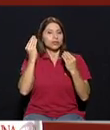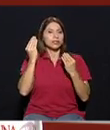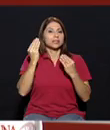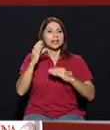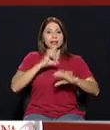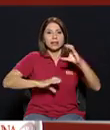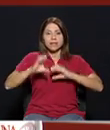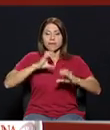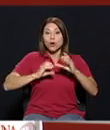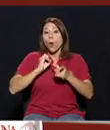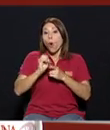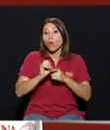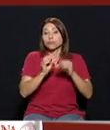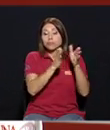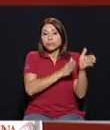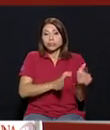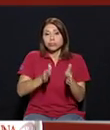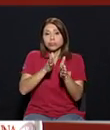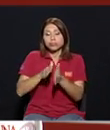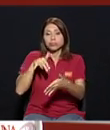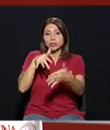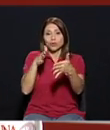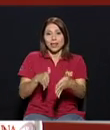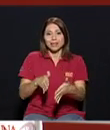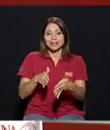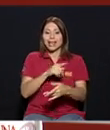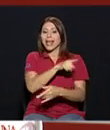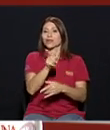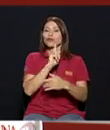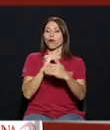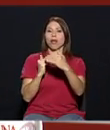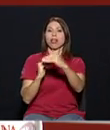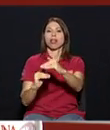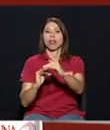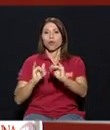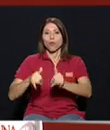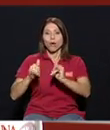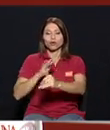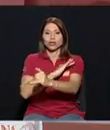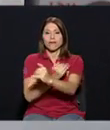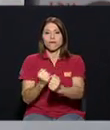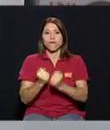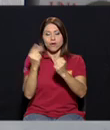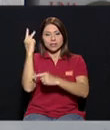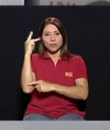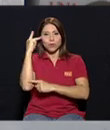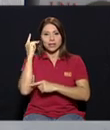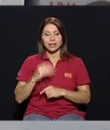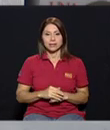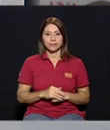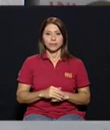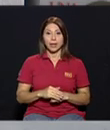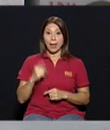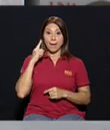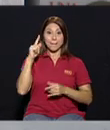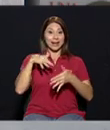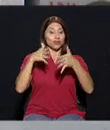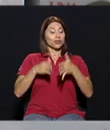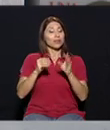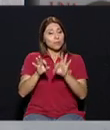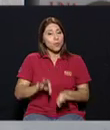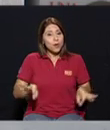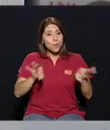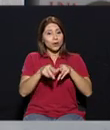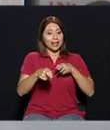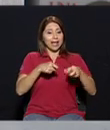formación de estudiantes a estos juegos de fuerzas políticas. Para los estudiantes es muy importante la autonomía, siempre